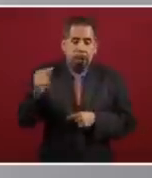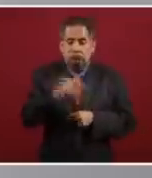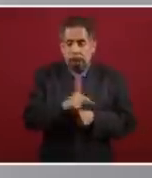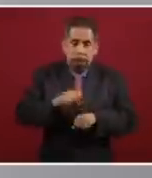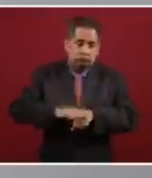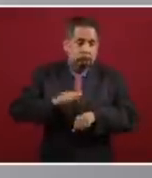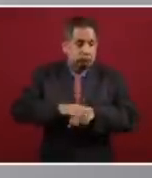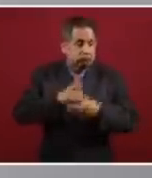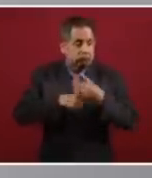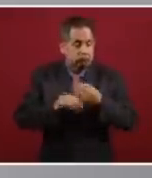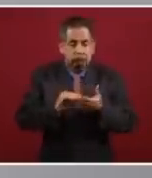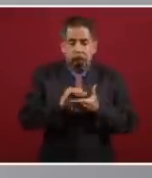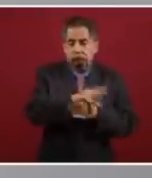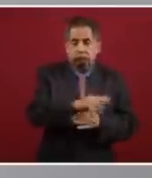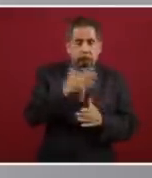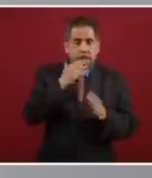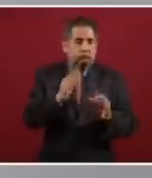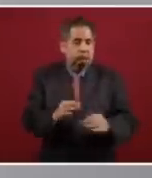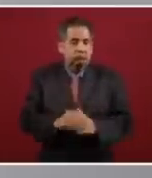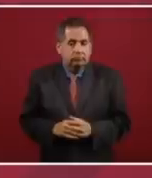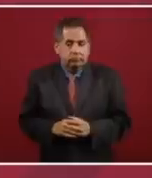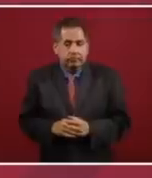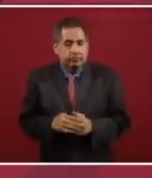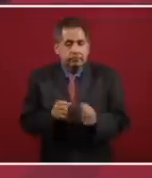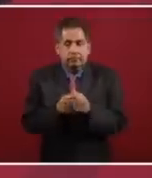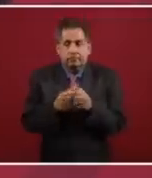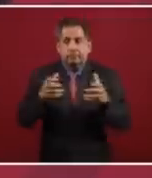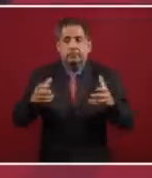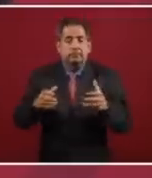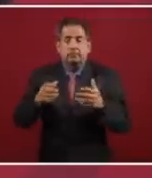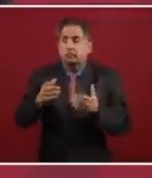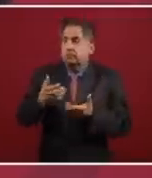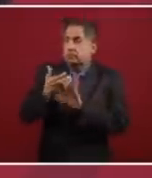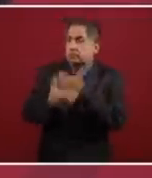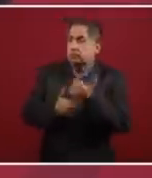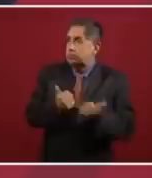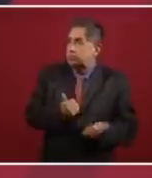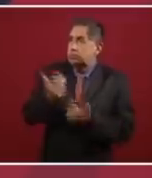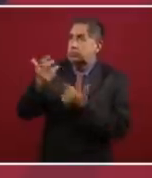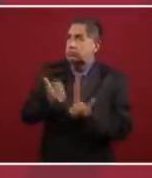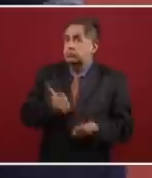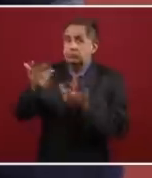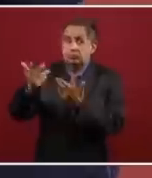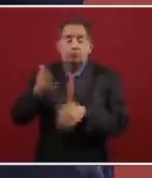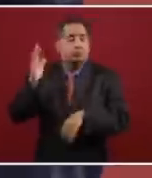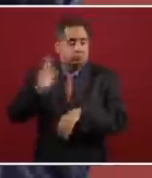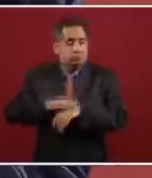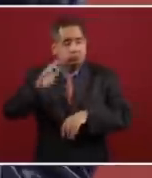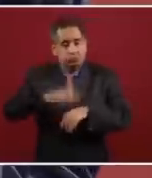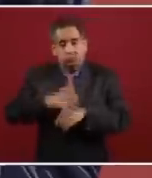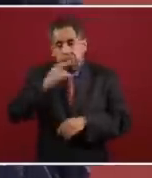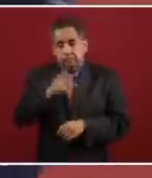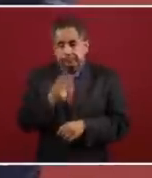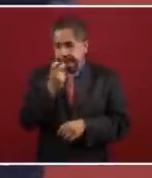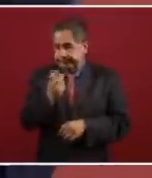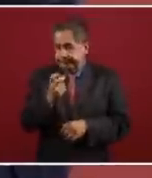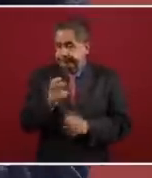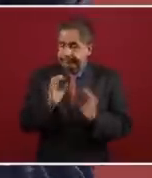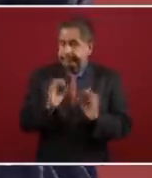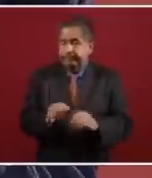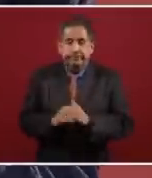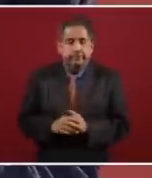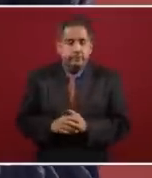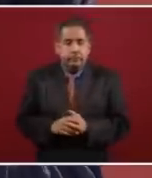vez más y está creciendo el comercio exterior. Entonces, este motor todavía